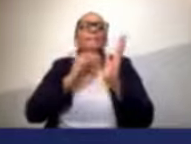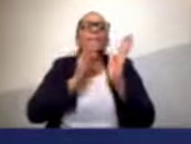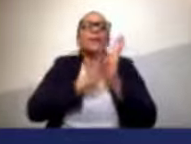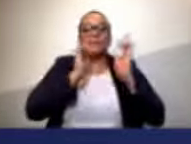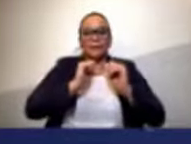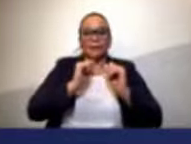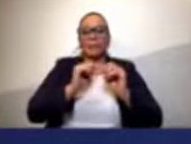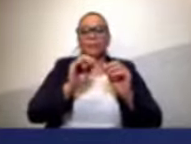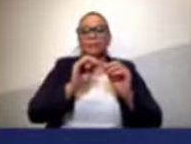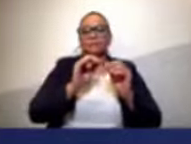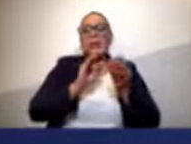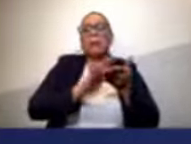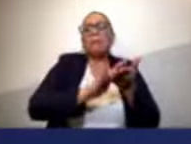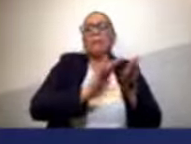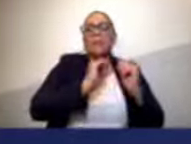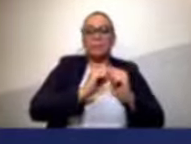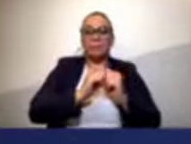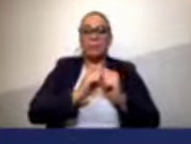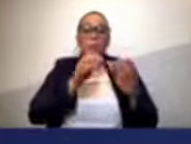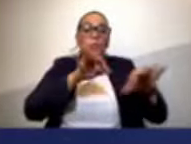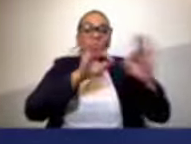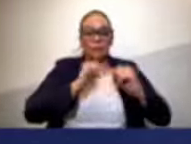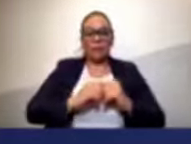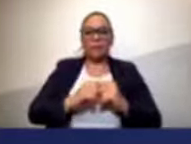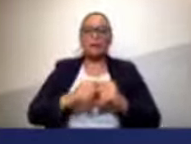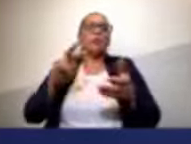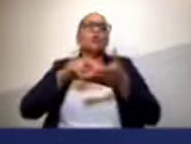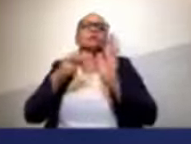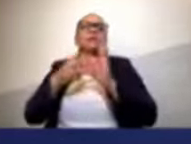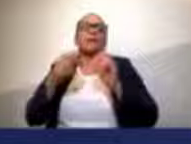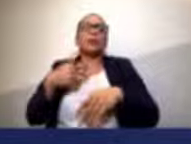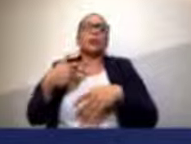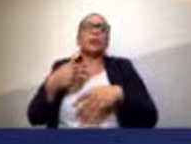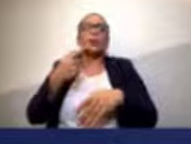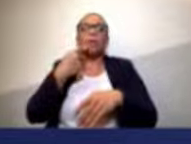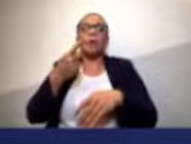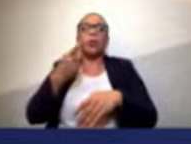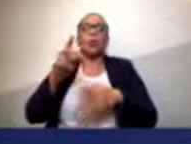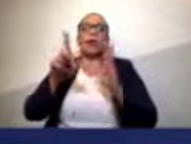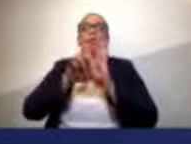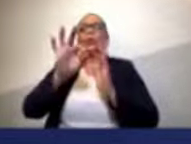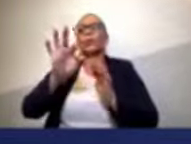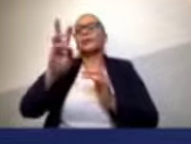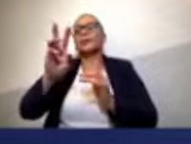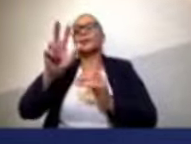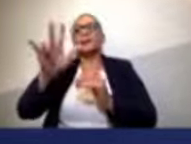importantes. Yo no le quito mérito a la ley 9635,